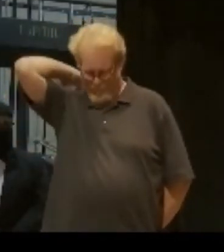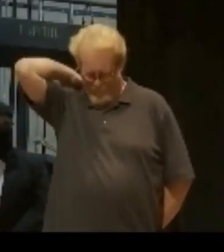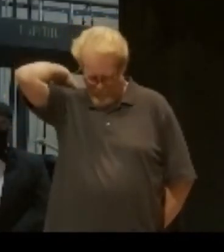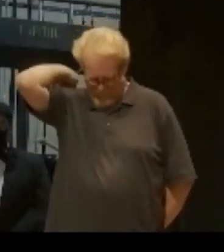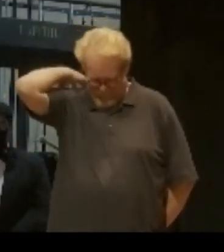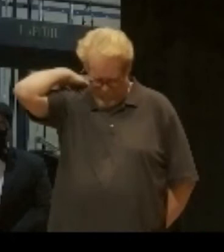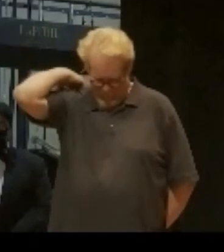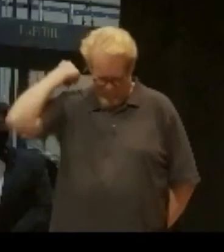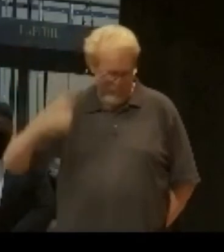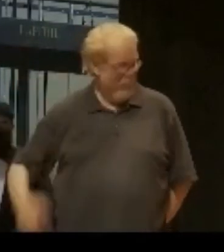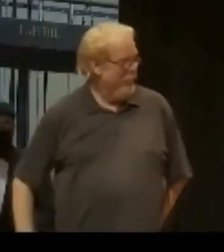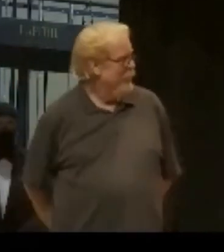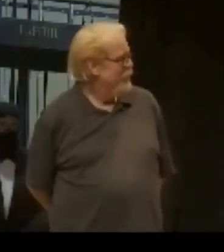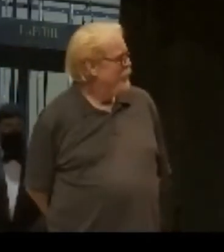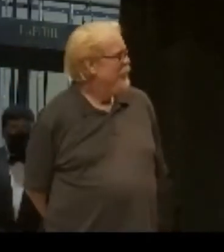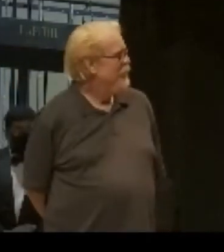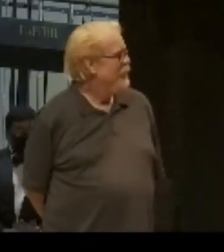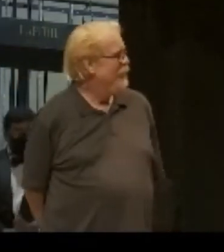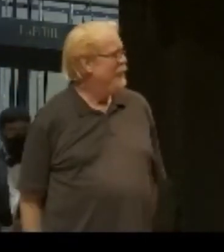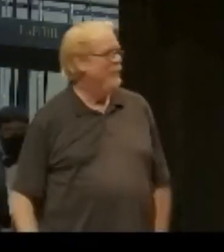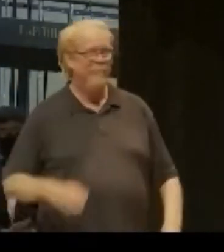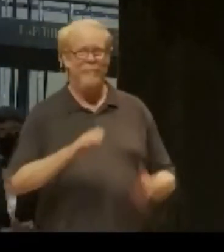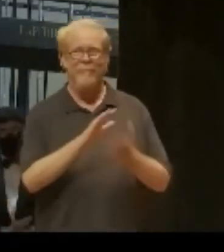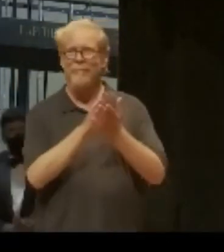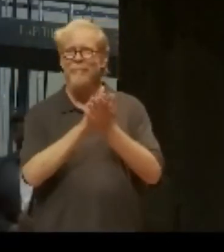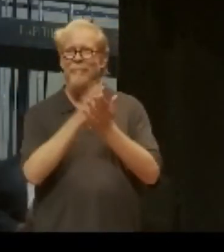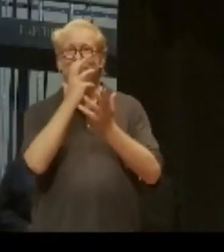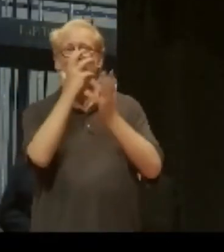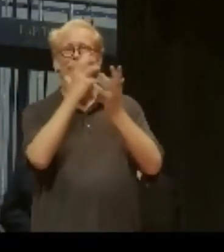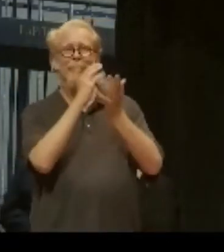Next slide. Siguiente lámina, por favor.